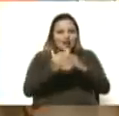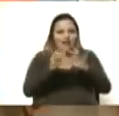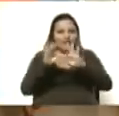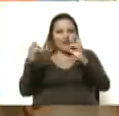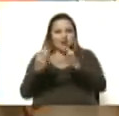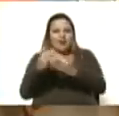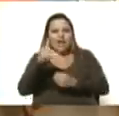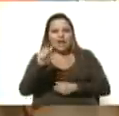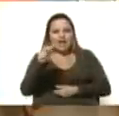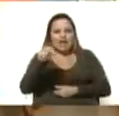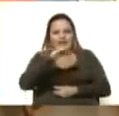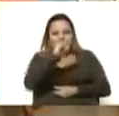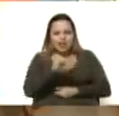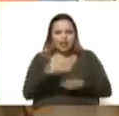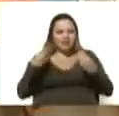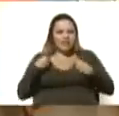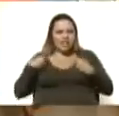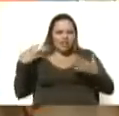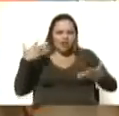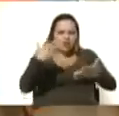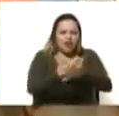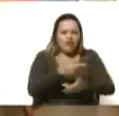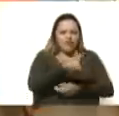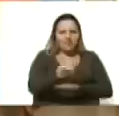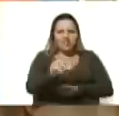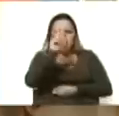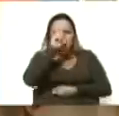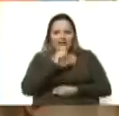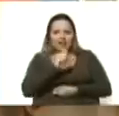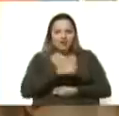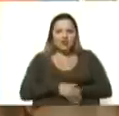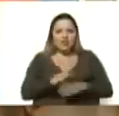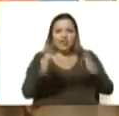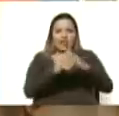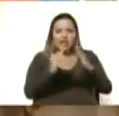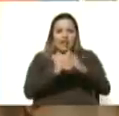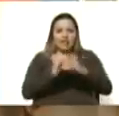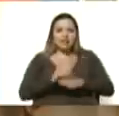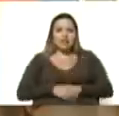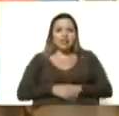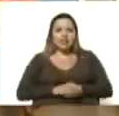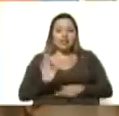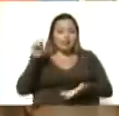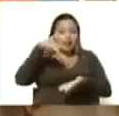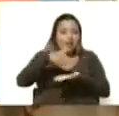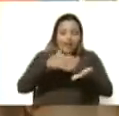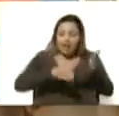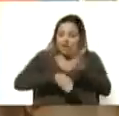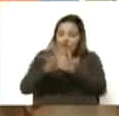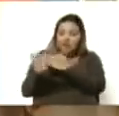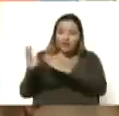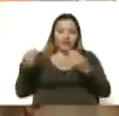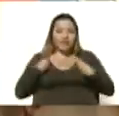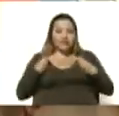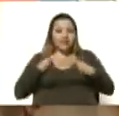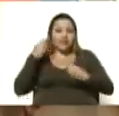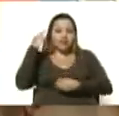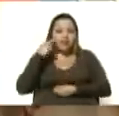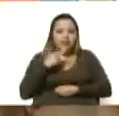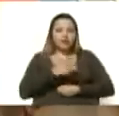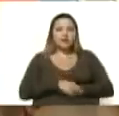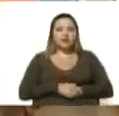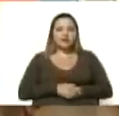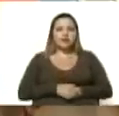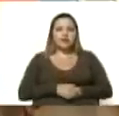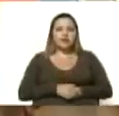ellos, 20 años casi, en su residencia de Maracay o a donde ellos iban cuando vivieron en Bolívar, que Carlos Lang